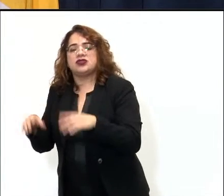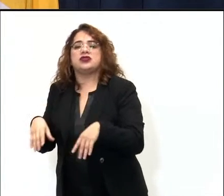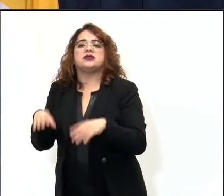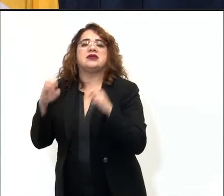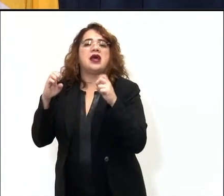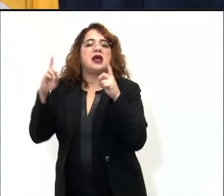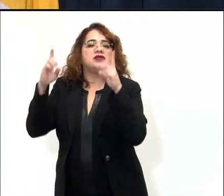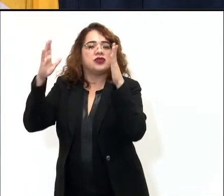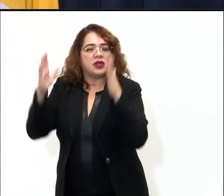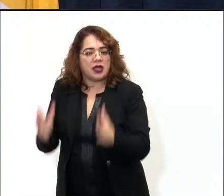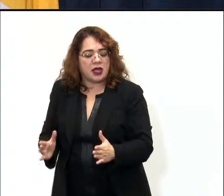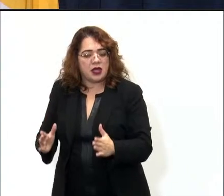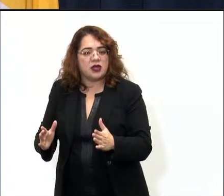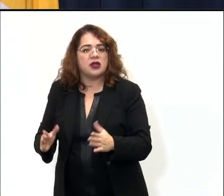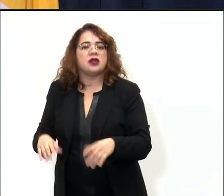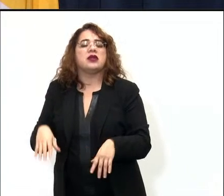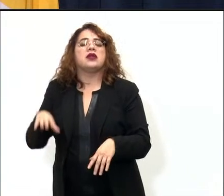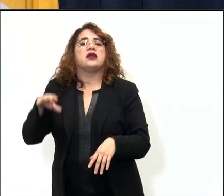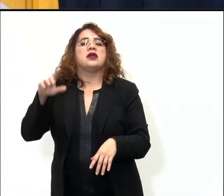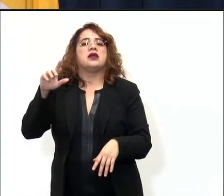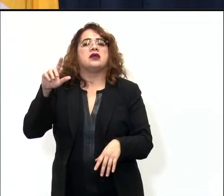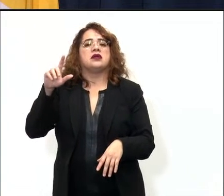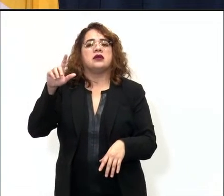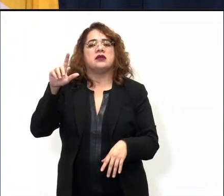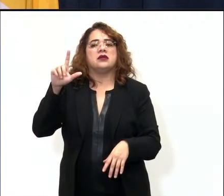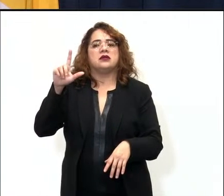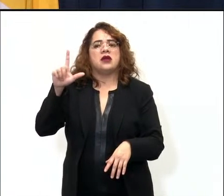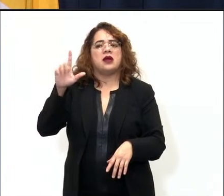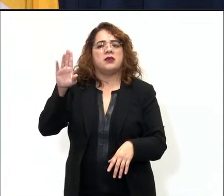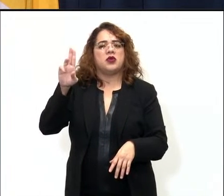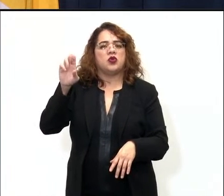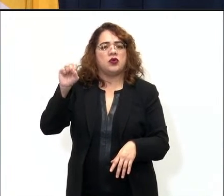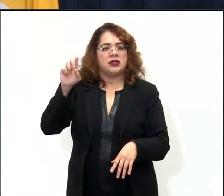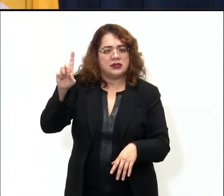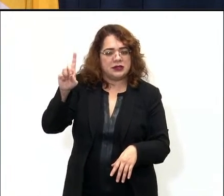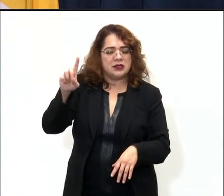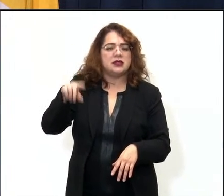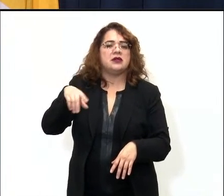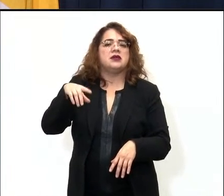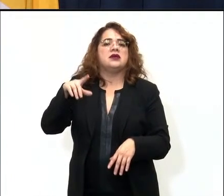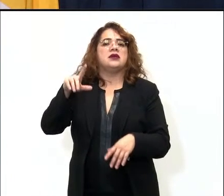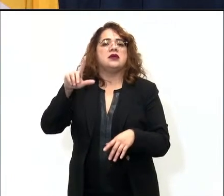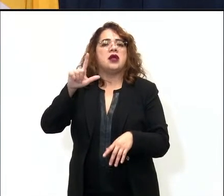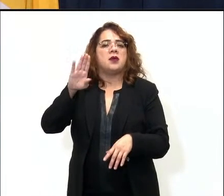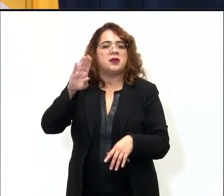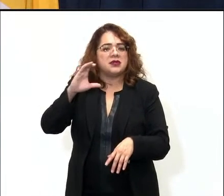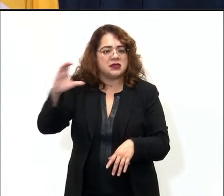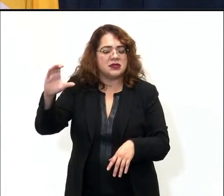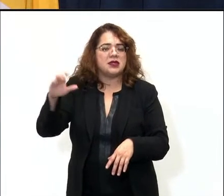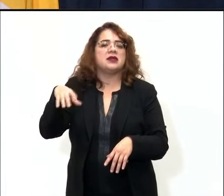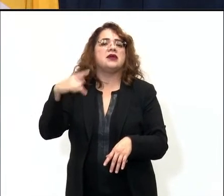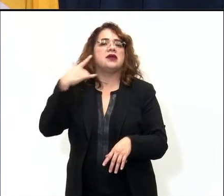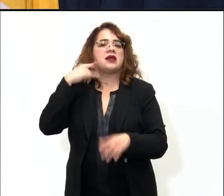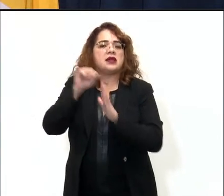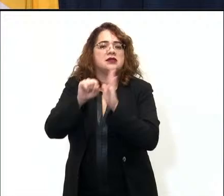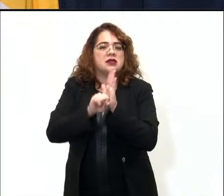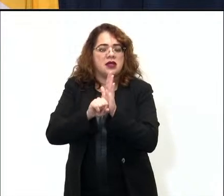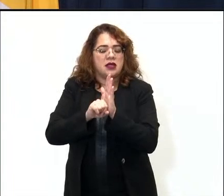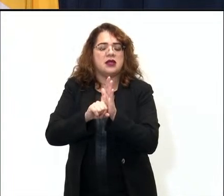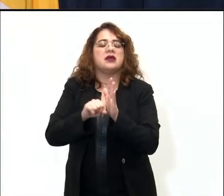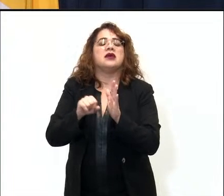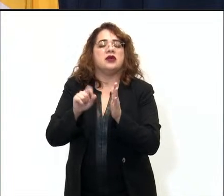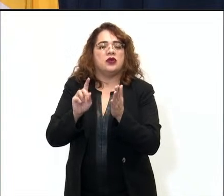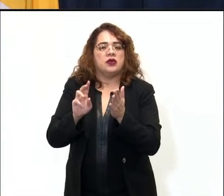aquí el distrito de Long Beach Unified School District, y sectores de servicios de alimentos, por ejemplo, aquellas personas que